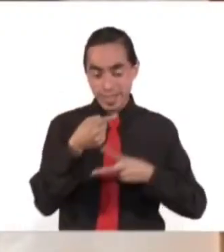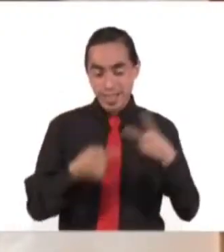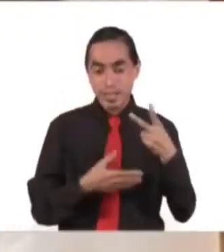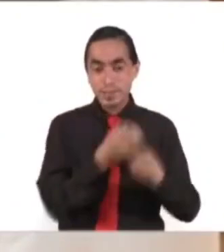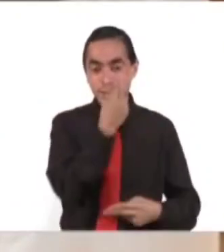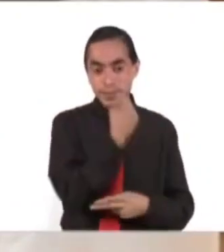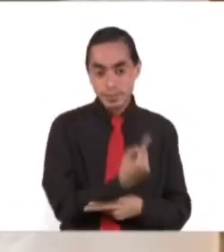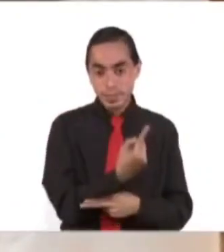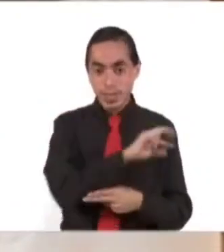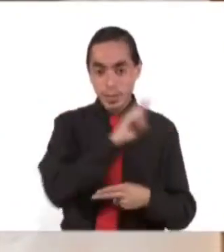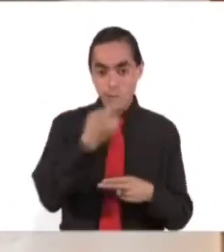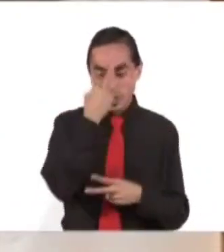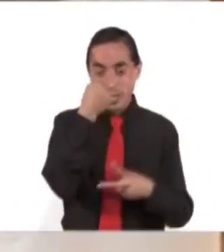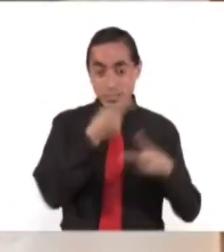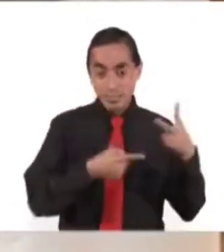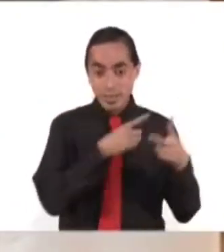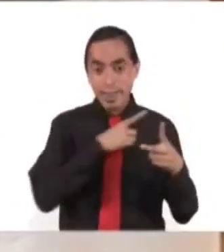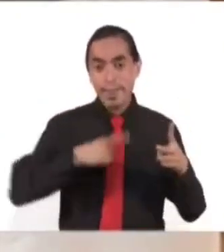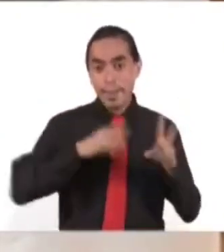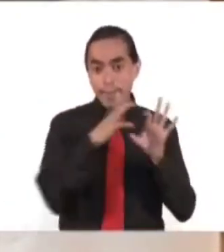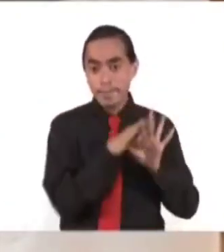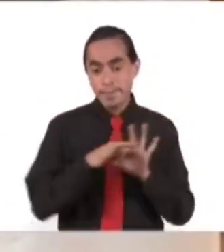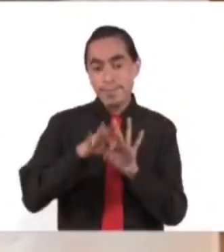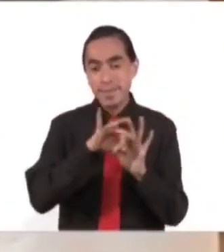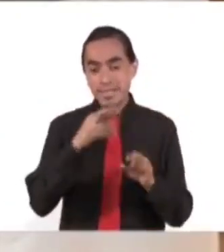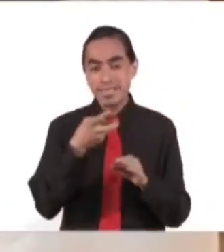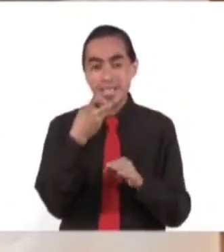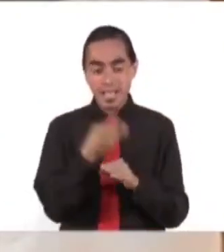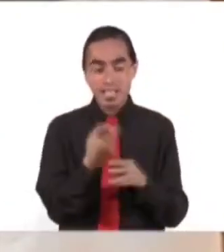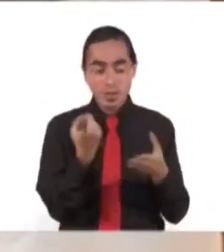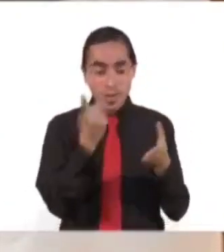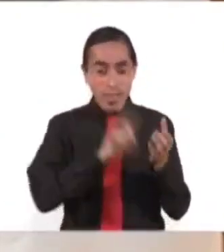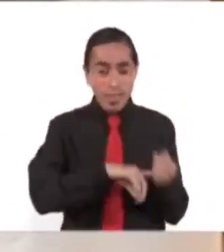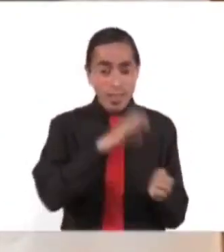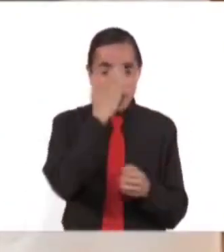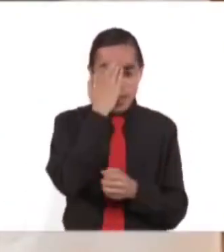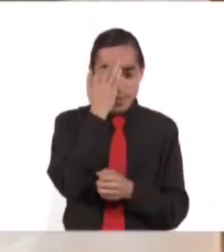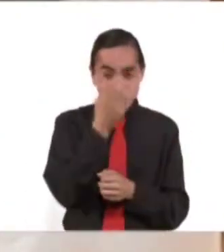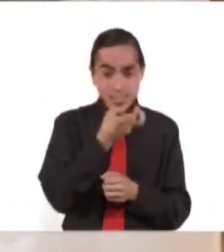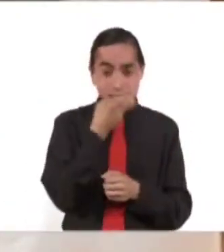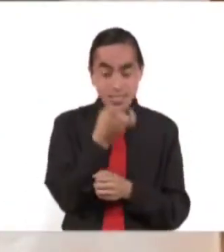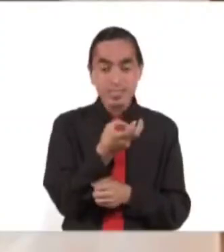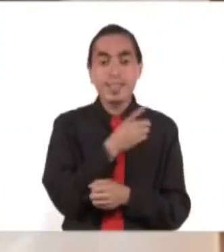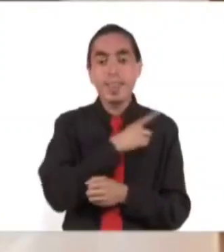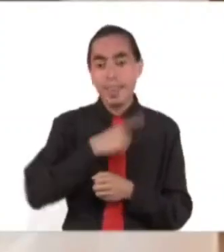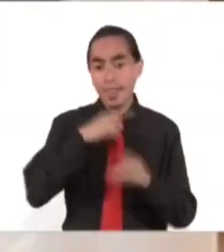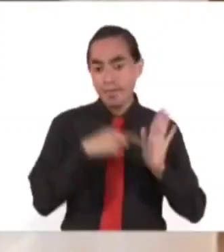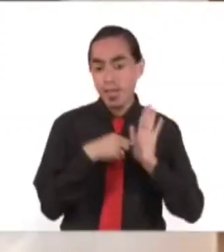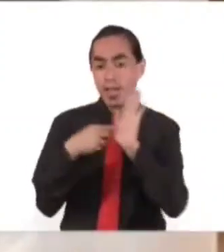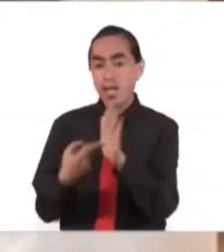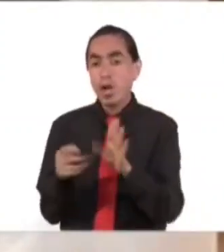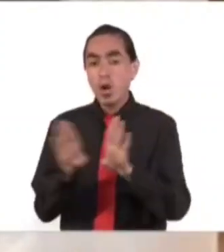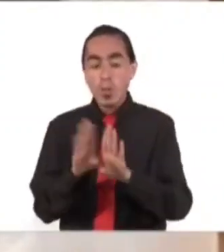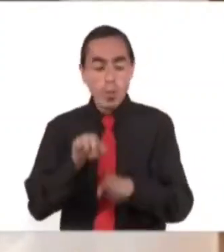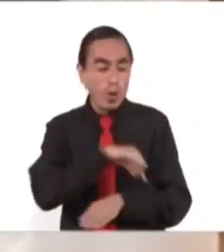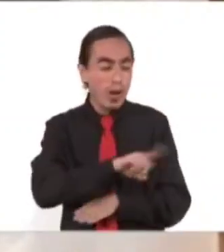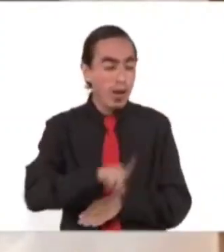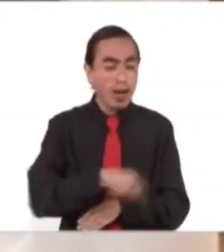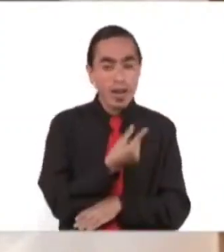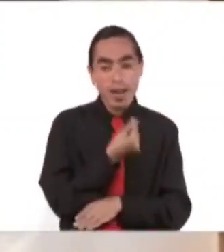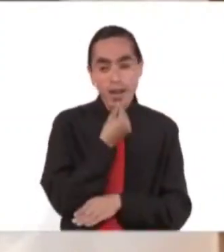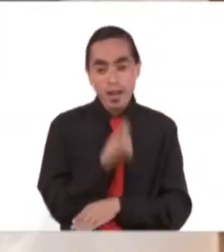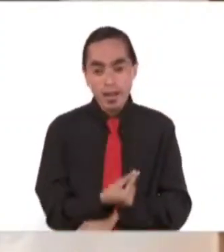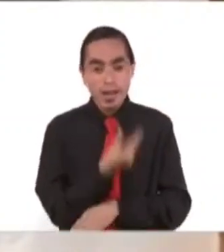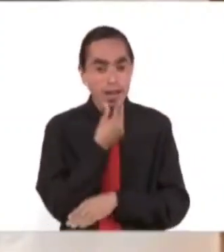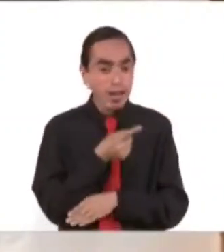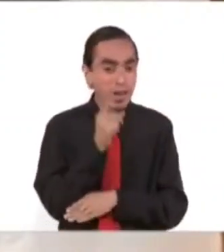áreas tienen que ir juntas. Todo el conocimiento que se produce en las instituciones tiene que verse reflejado en la educación de niñas, niños,